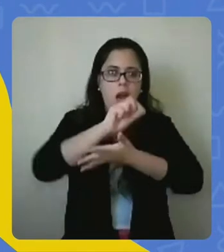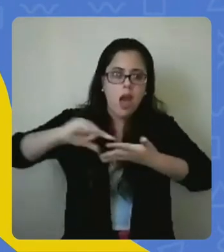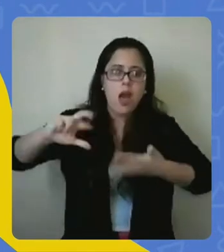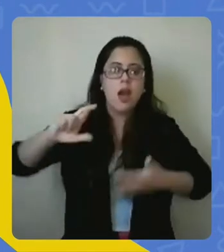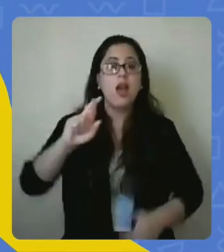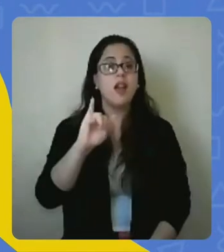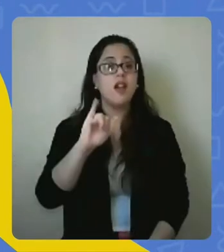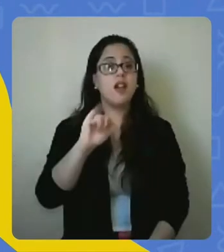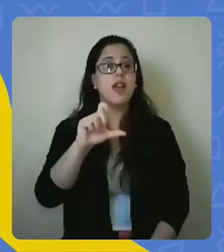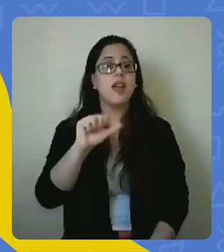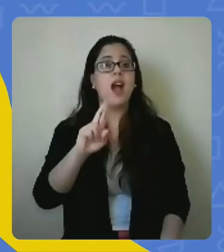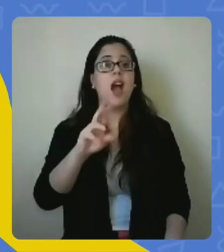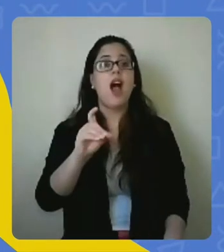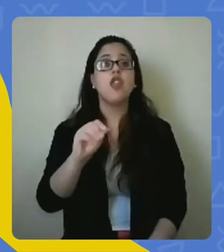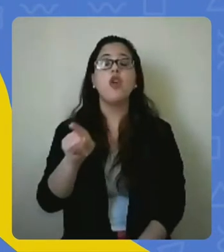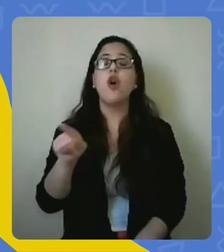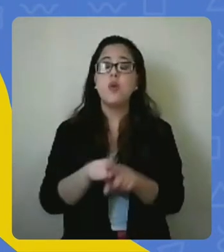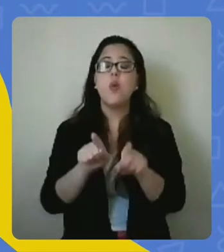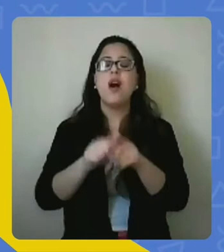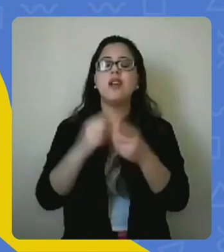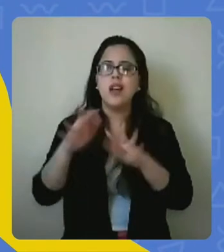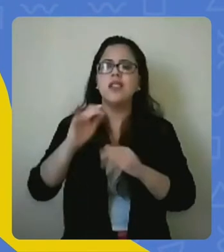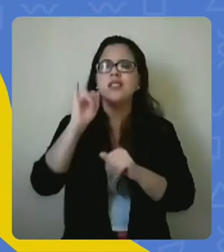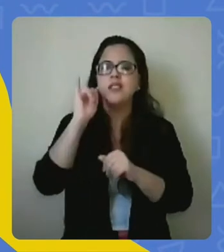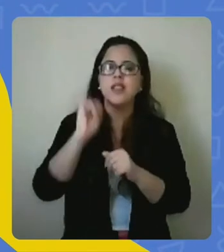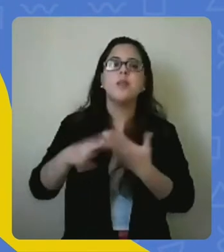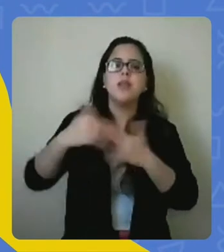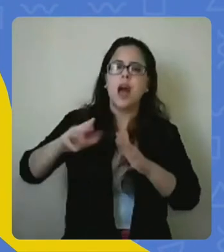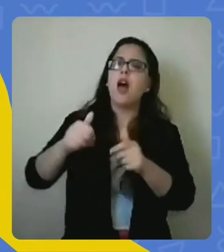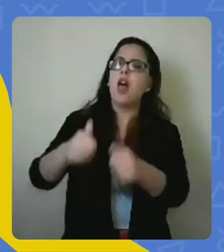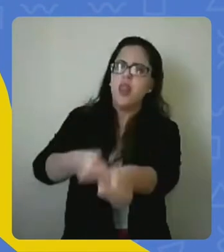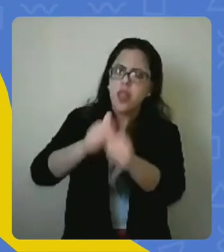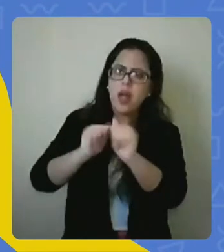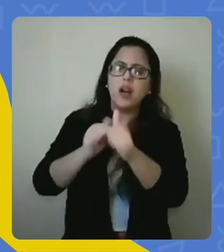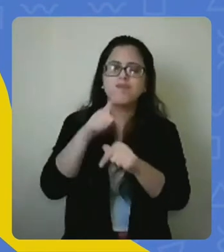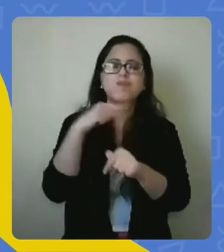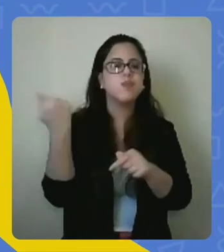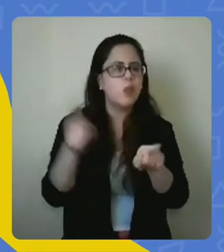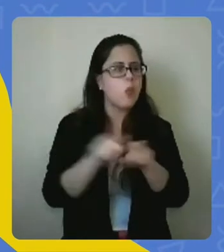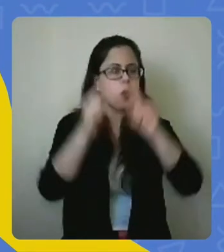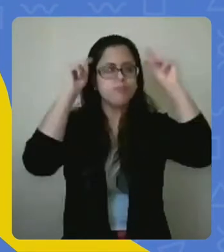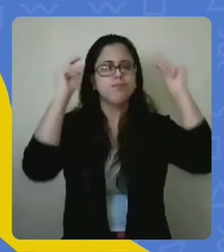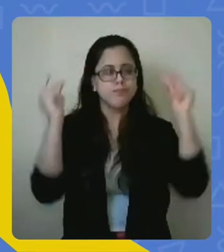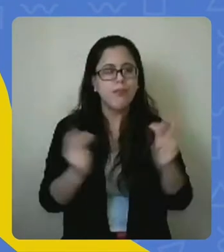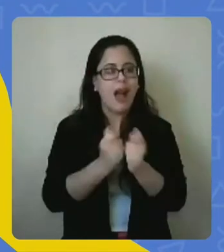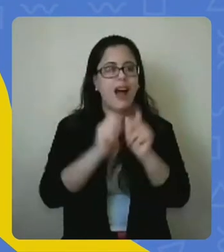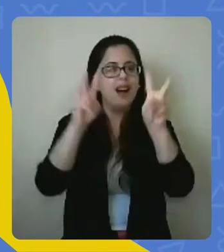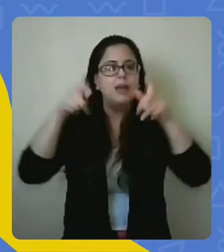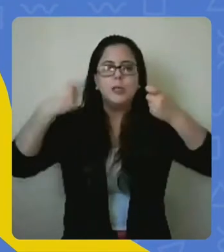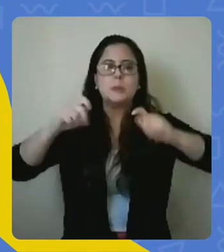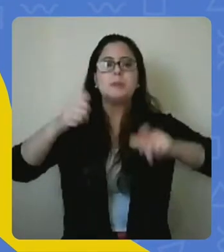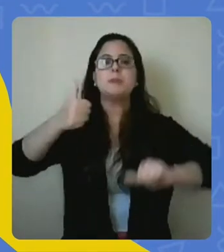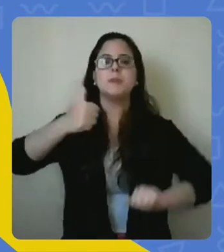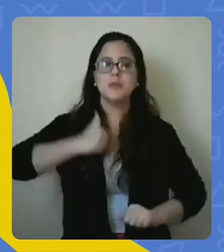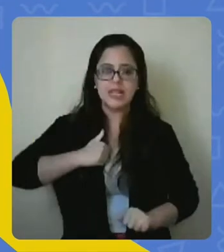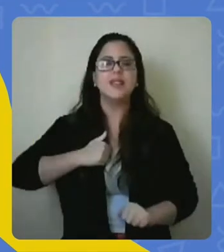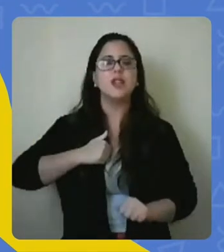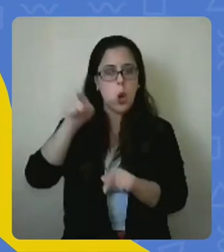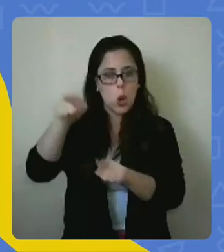de plantearnos desafíos y nosotros por suerte estamos ávidas de tratar de cumplir con sus